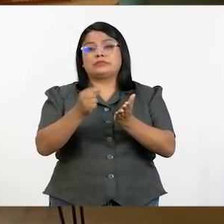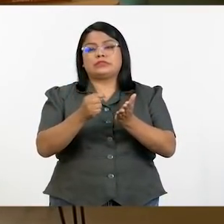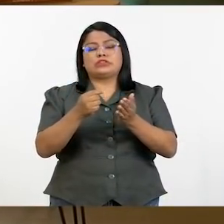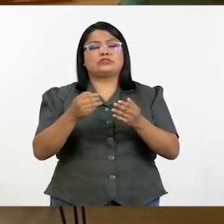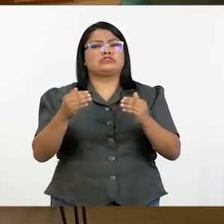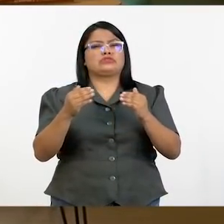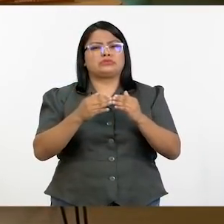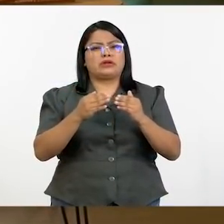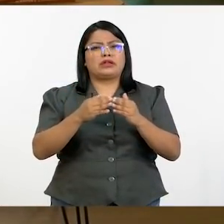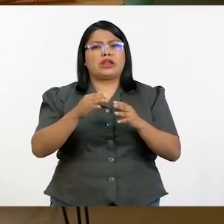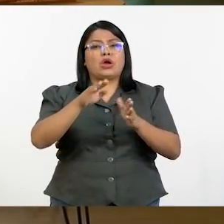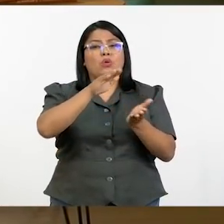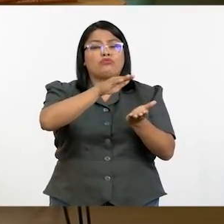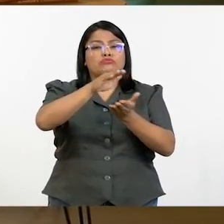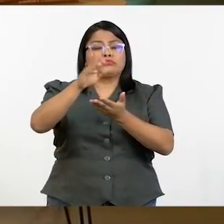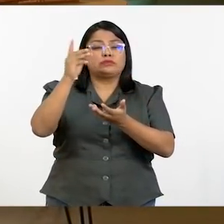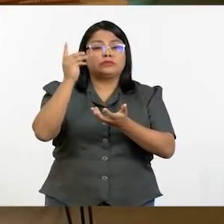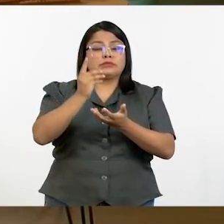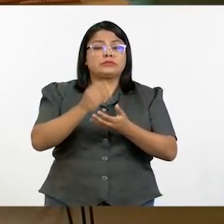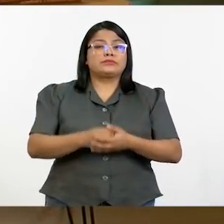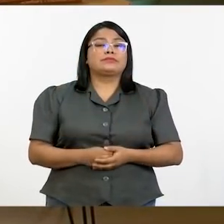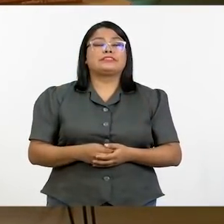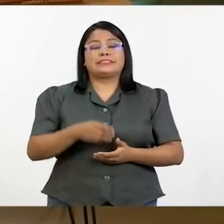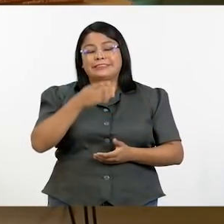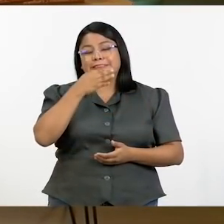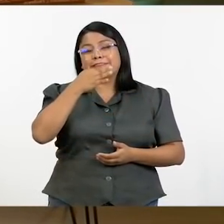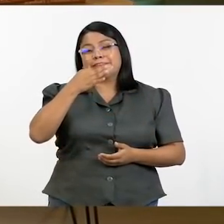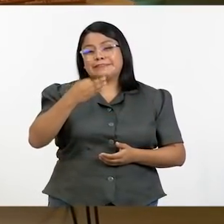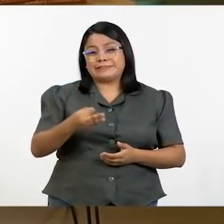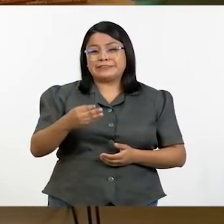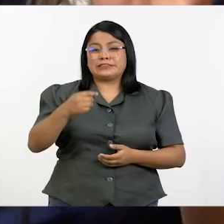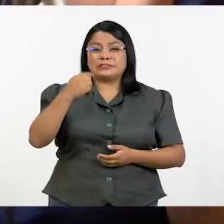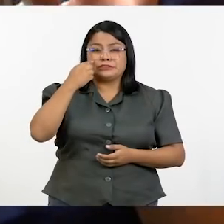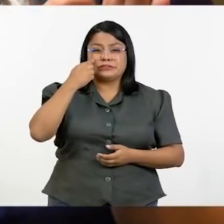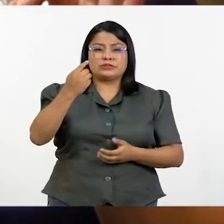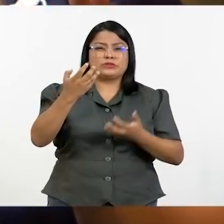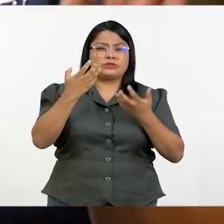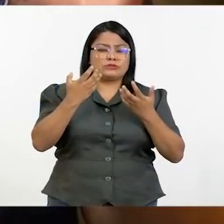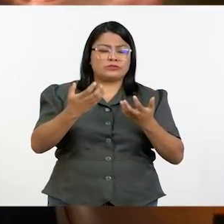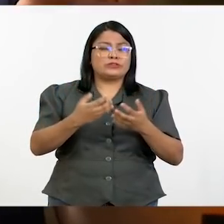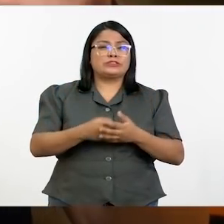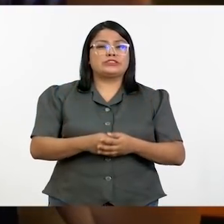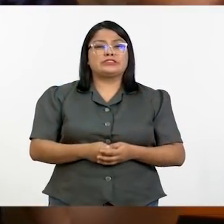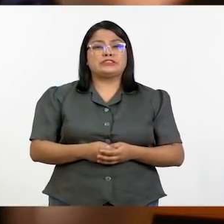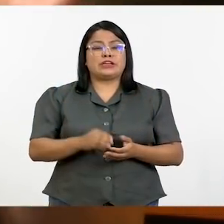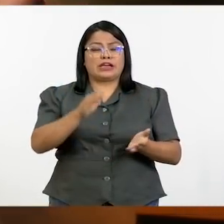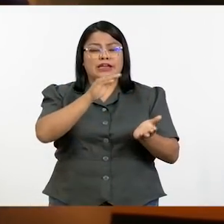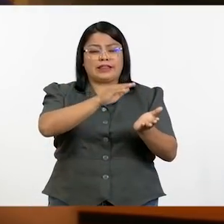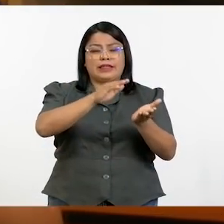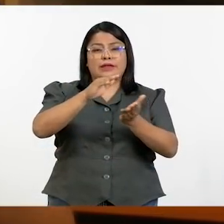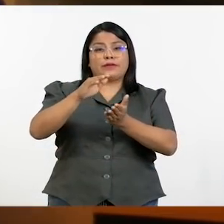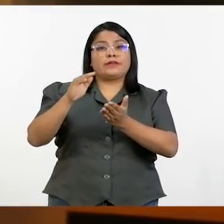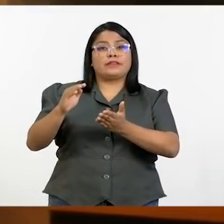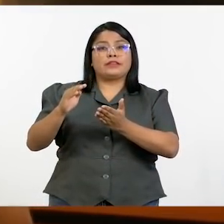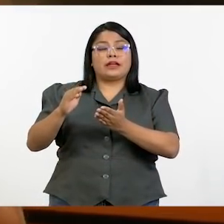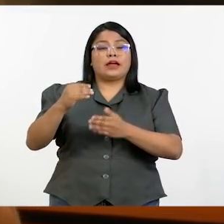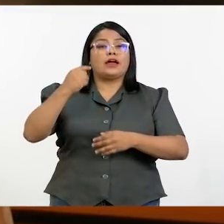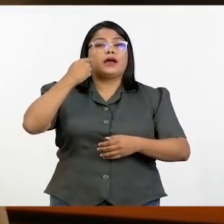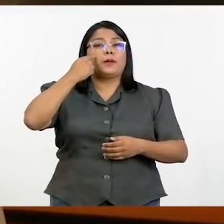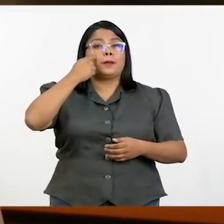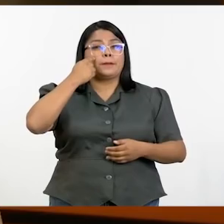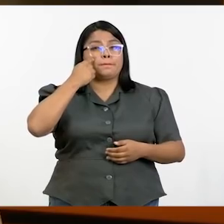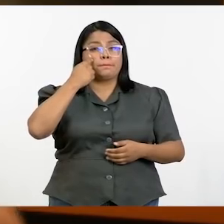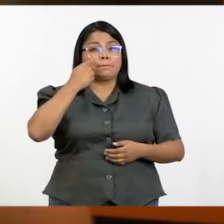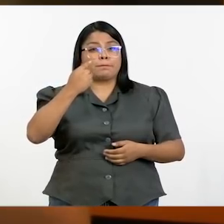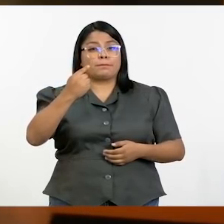y las unidades didácticas. Sin embargo, Esmeralda, a mí me llama muchísimo la atención que en las unidades didácticas se